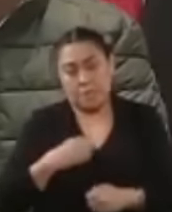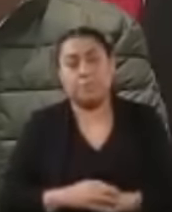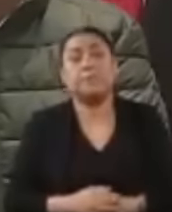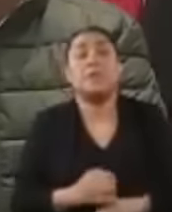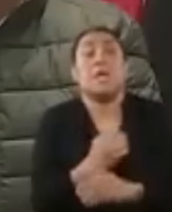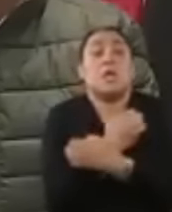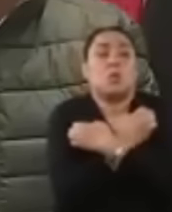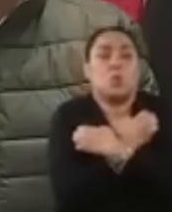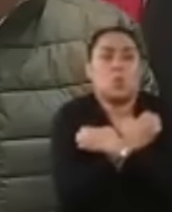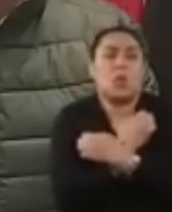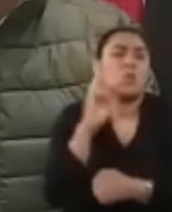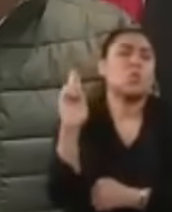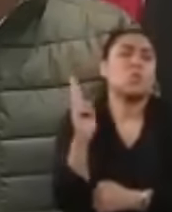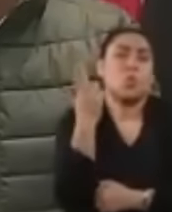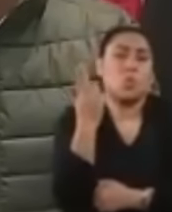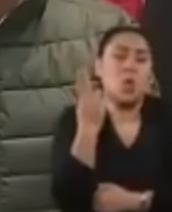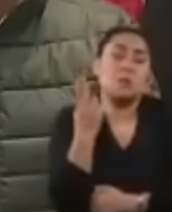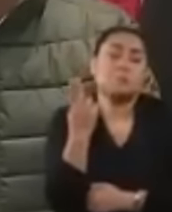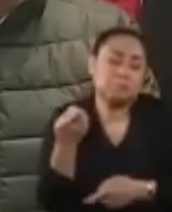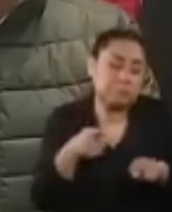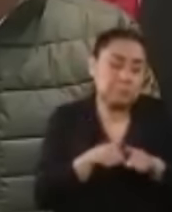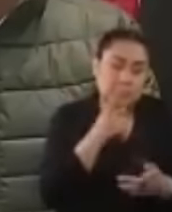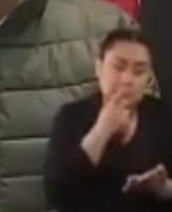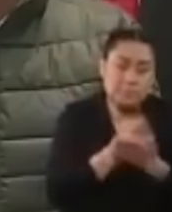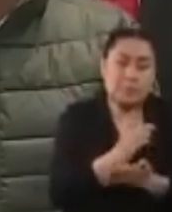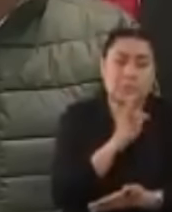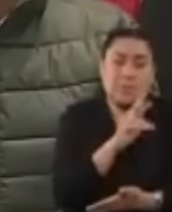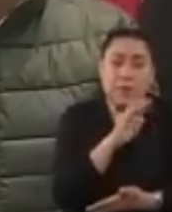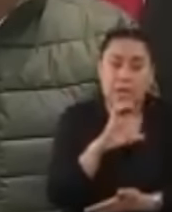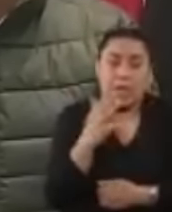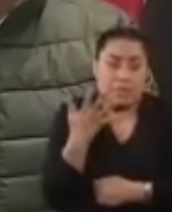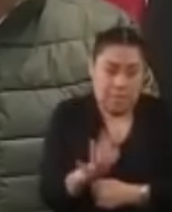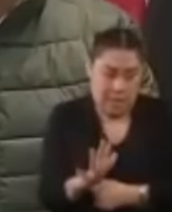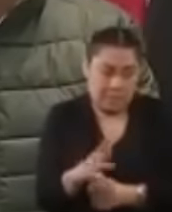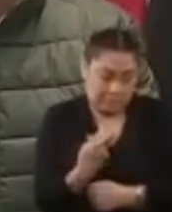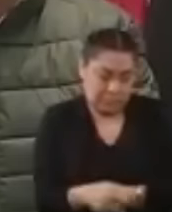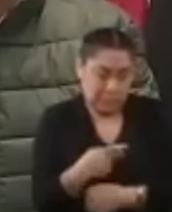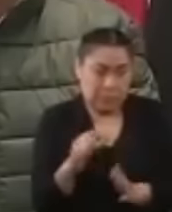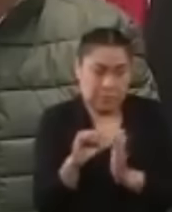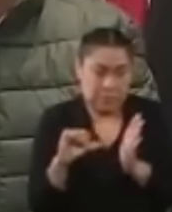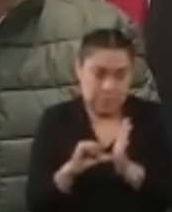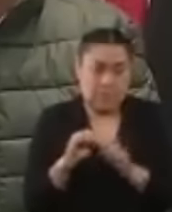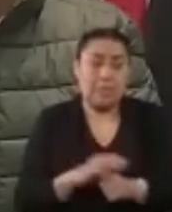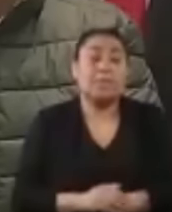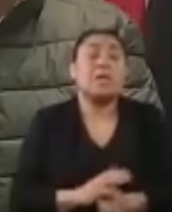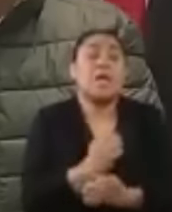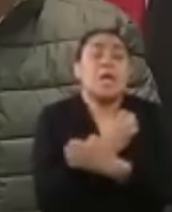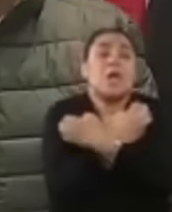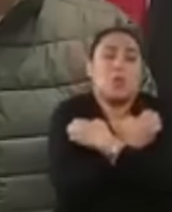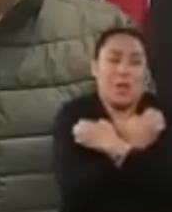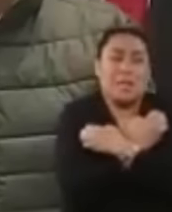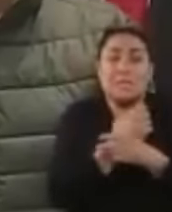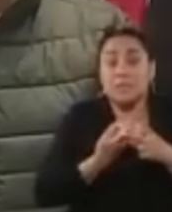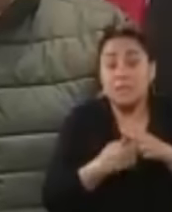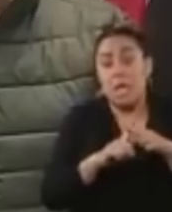superior lo será en términos de la fracción 10 del presente artículo. La educación inicial es un